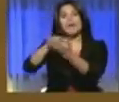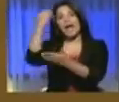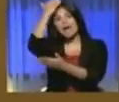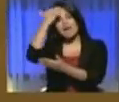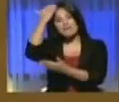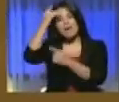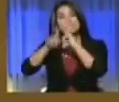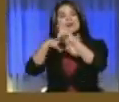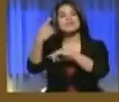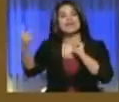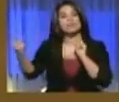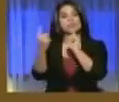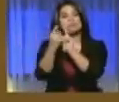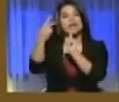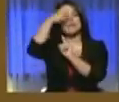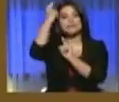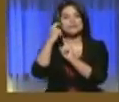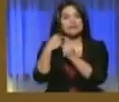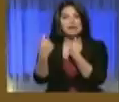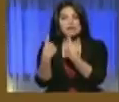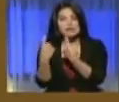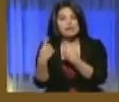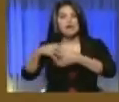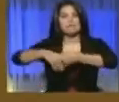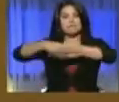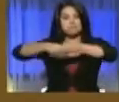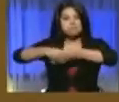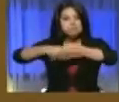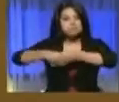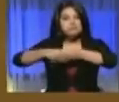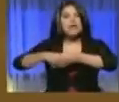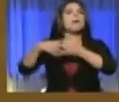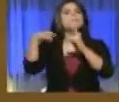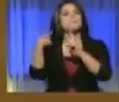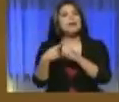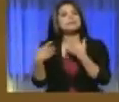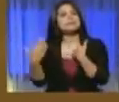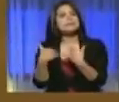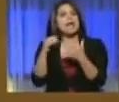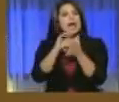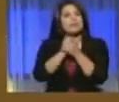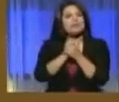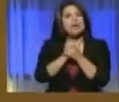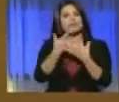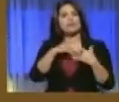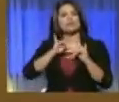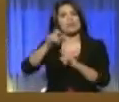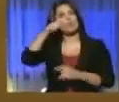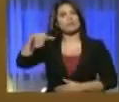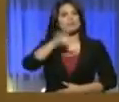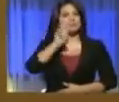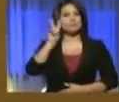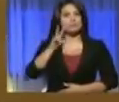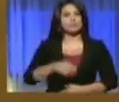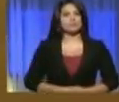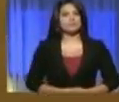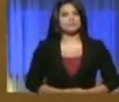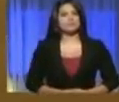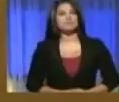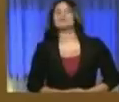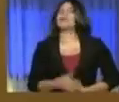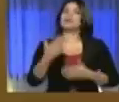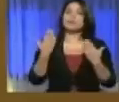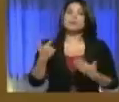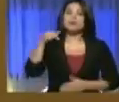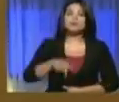al canciller para expresar también toda la amistad, el cariño del pueblo de Venezuela, de usted. Bueno,